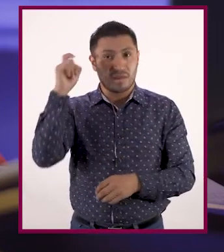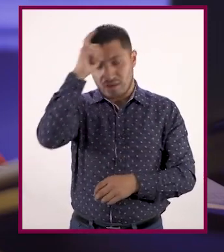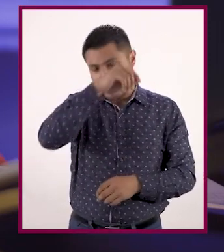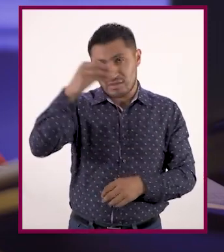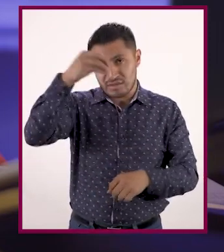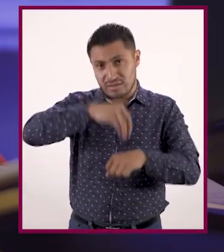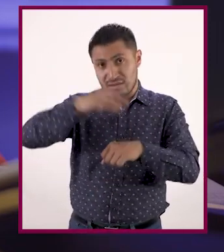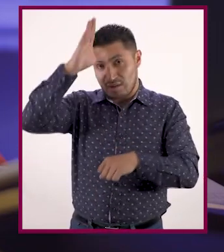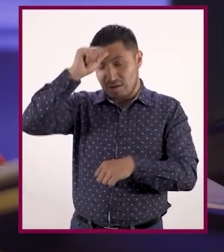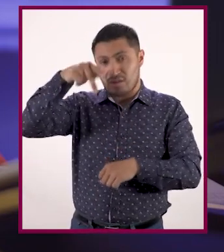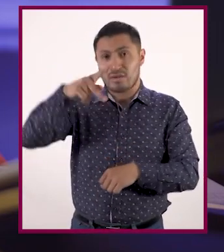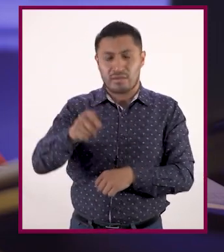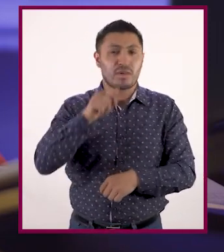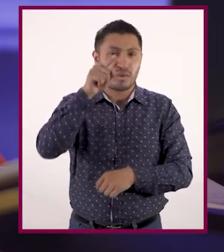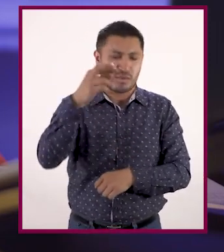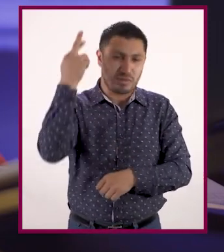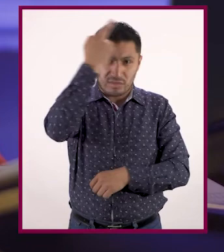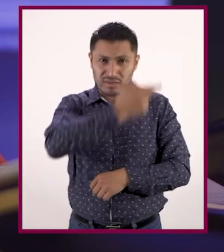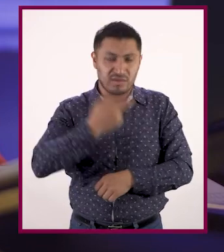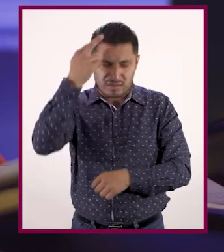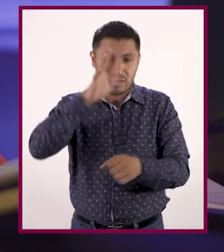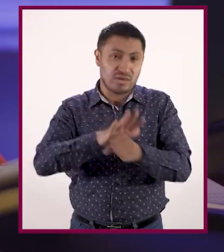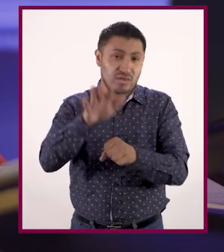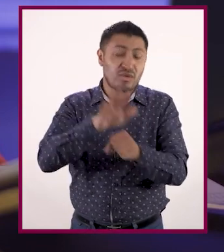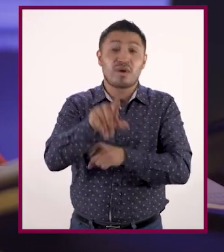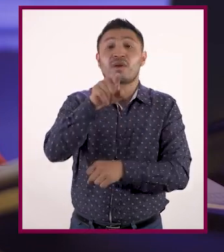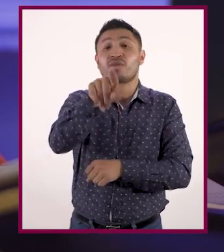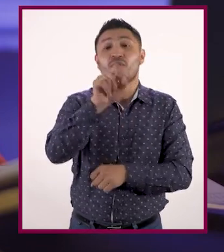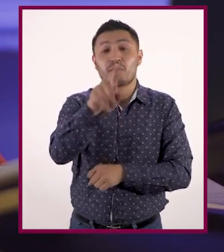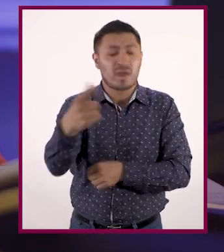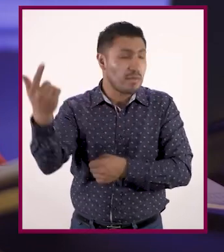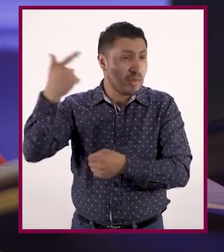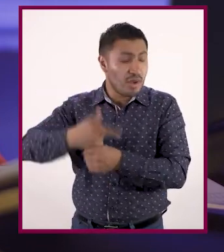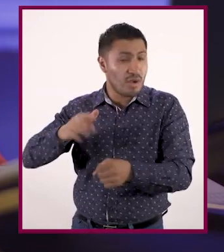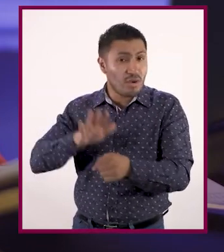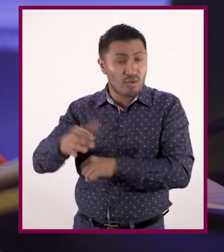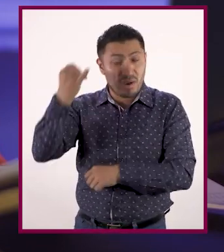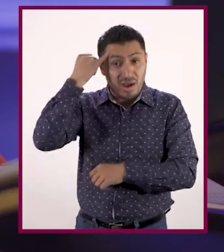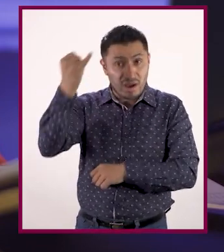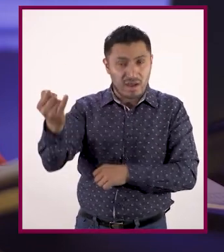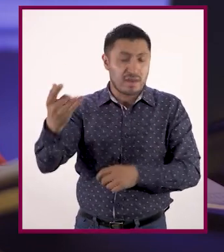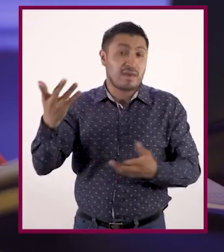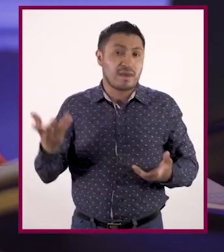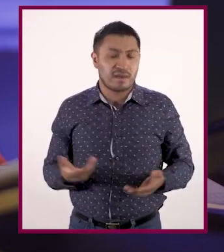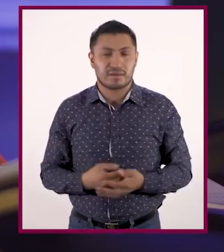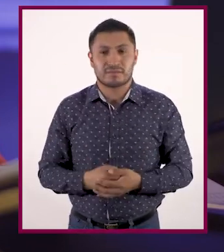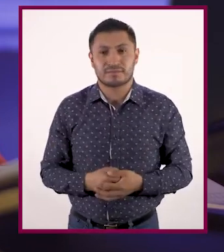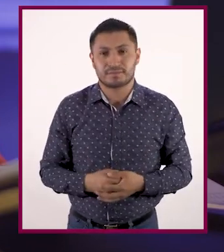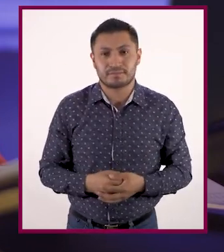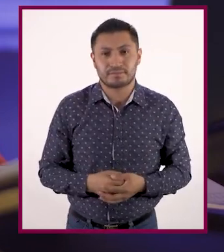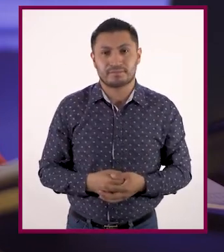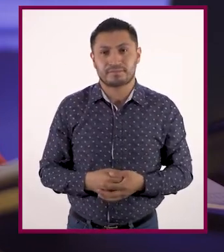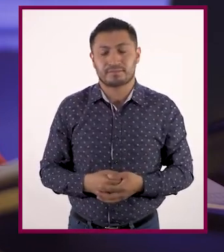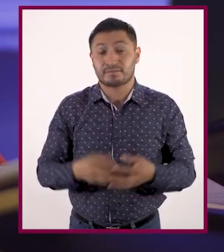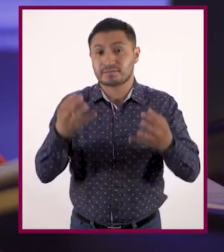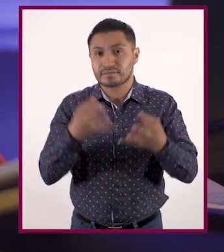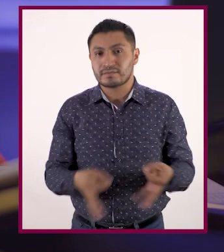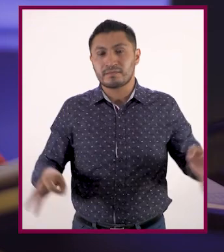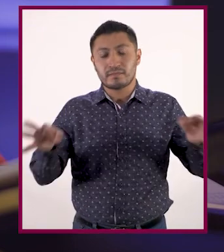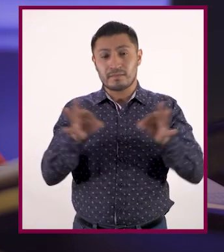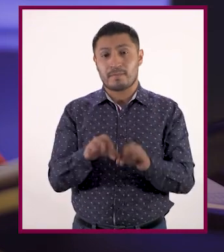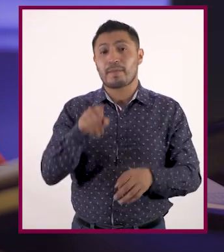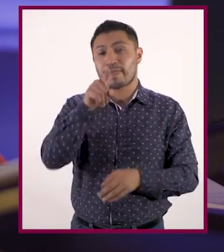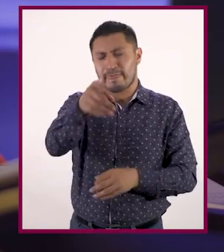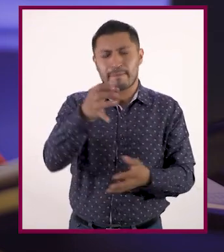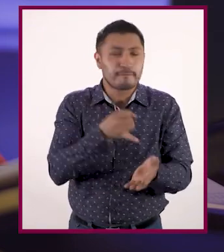las etiquetas ideológicas sirven para identificarnos más fácilmente pero no significa que ésta sea una identidad monolítica y cerrada lo importante en este